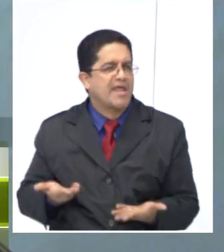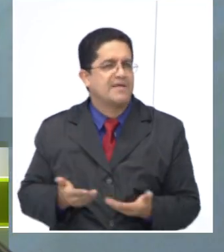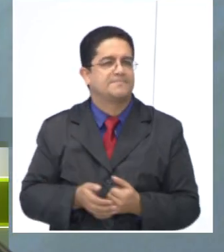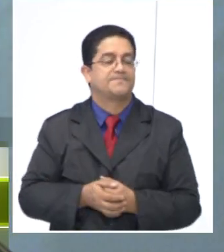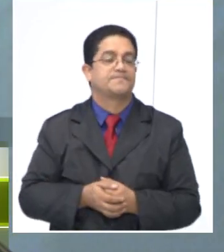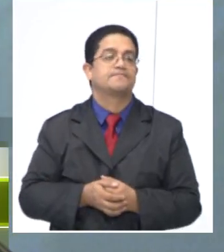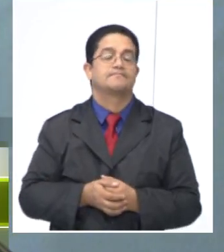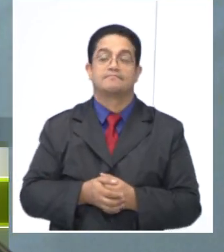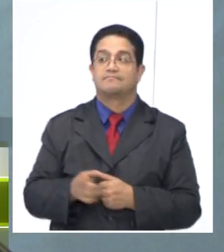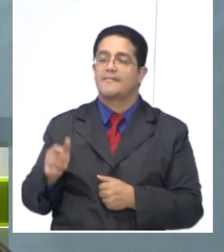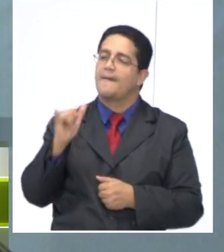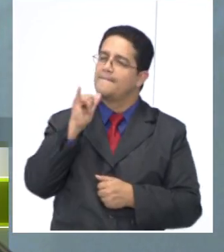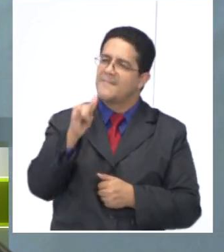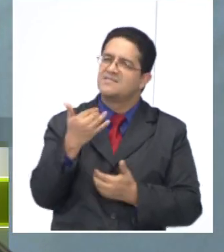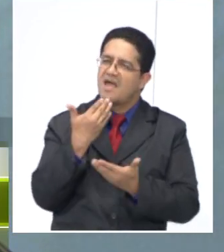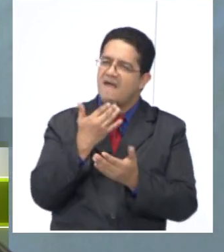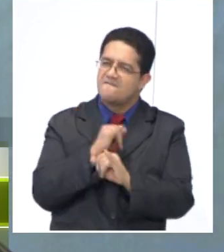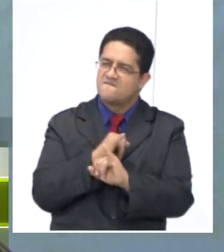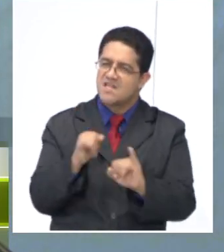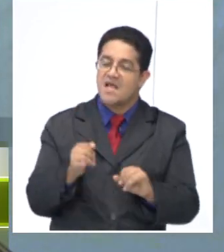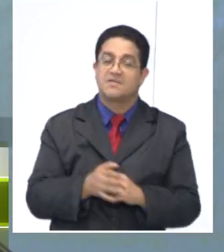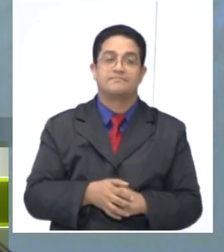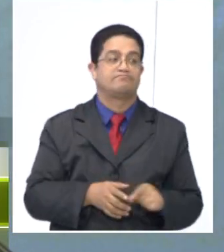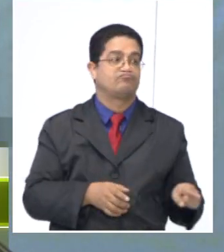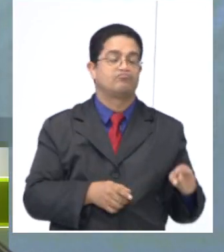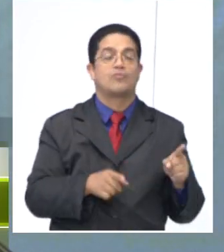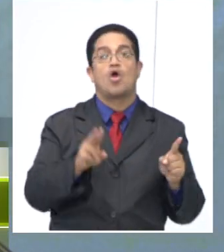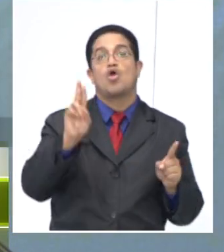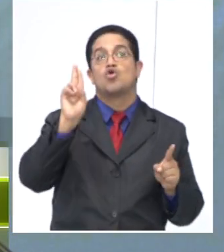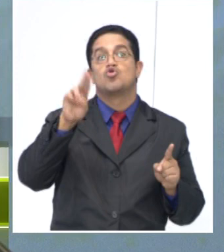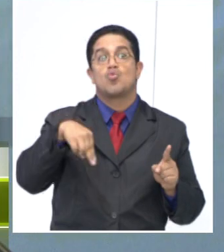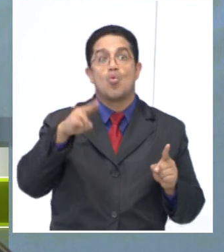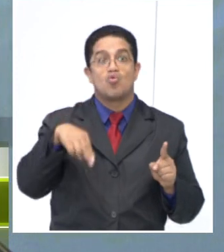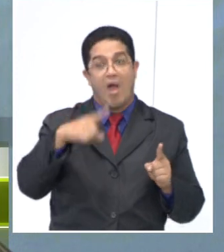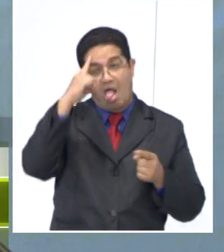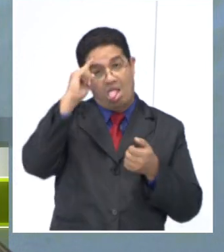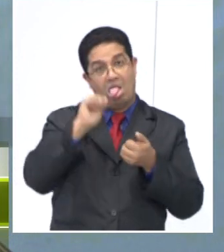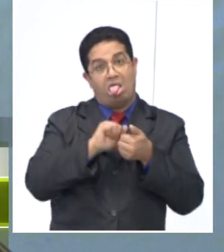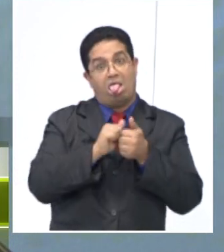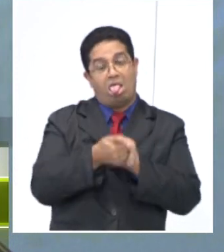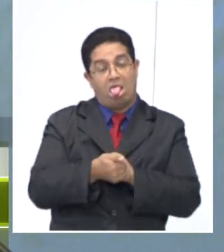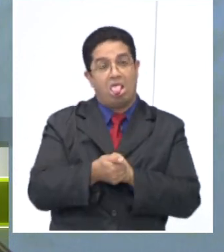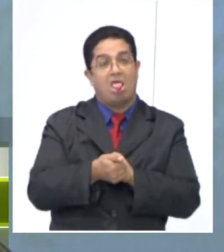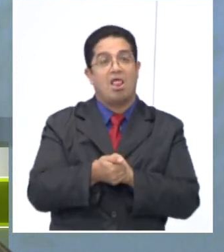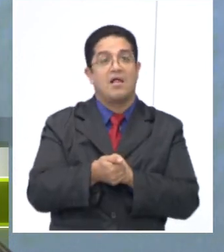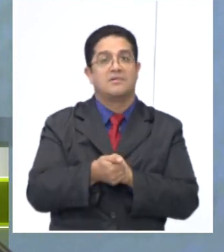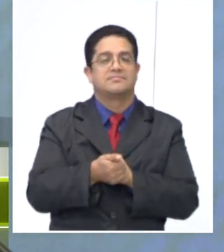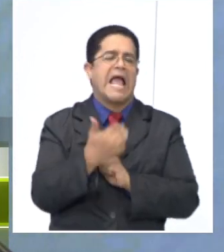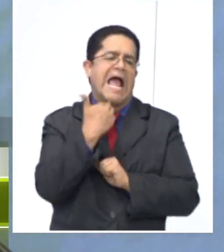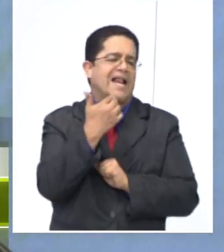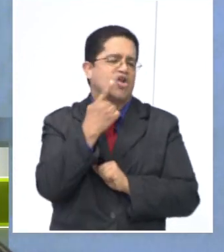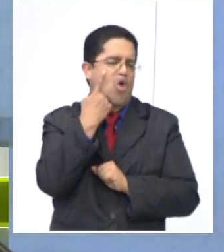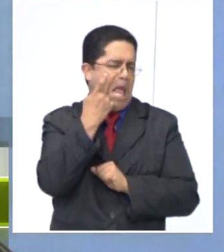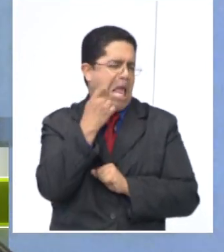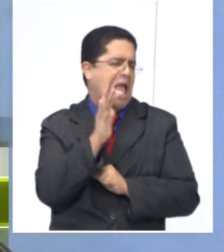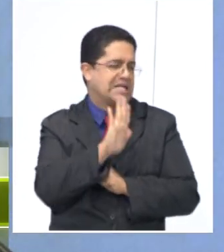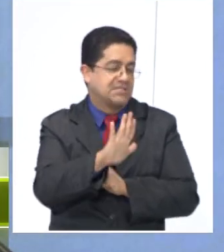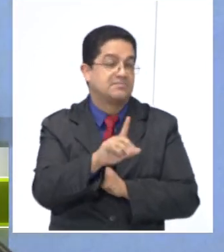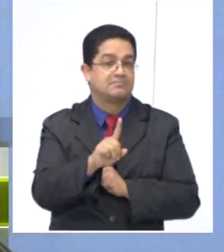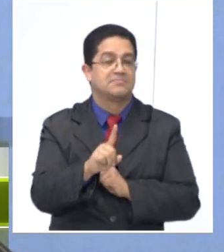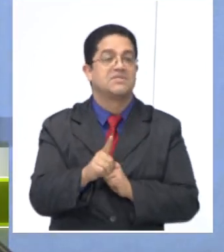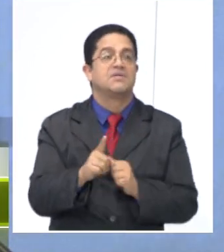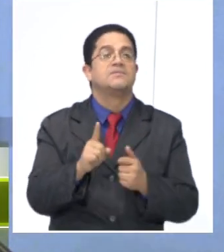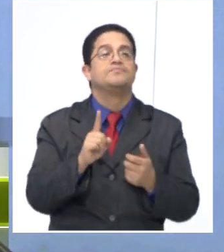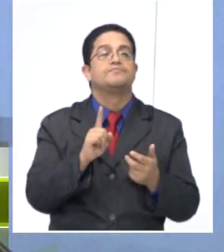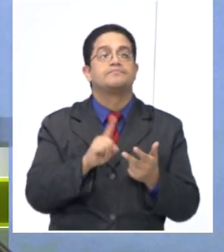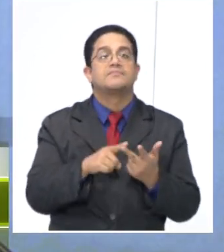es. Doctor, ¿un mensaje final? Nunca tomar pérdidas de la conciencia ni ningún síntoma neurológico como habitual. En consulta hemos observado